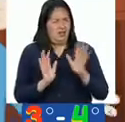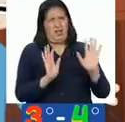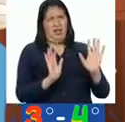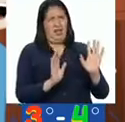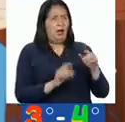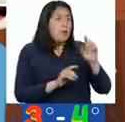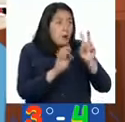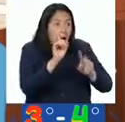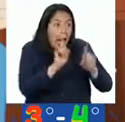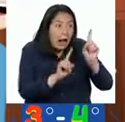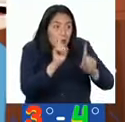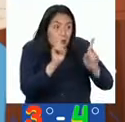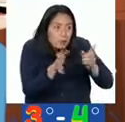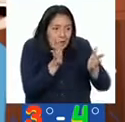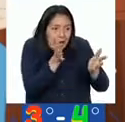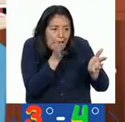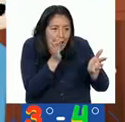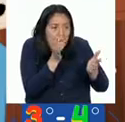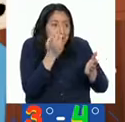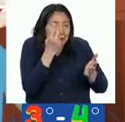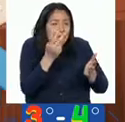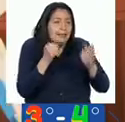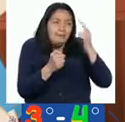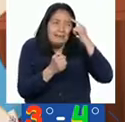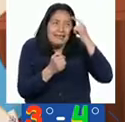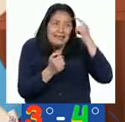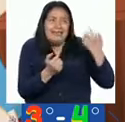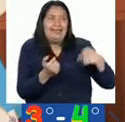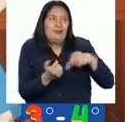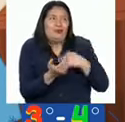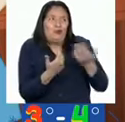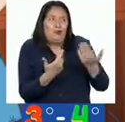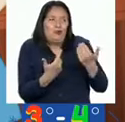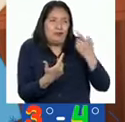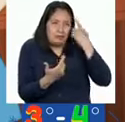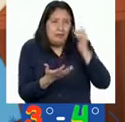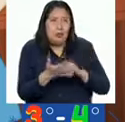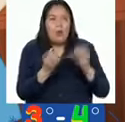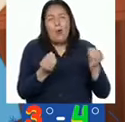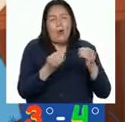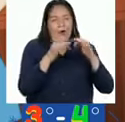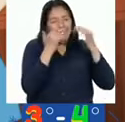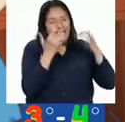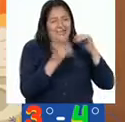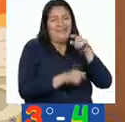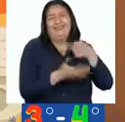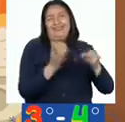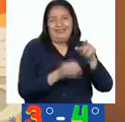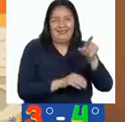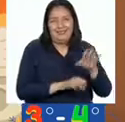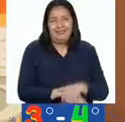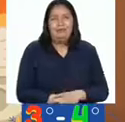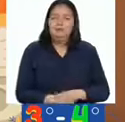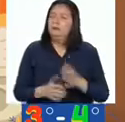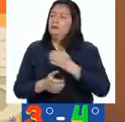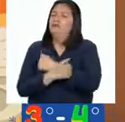miremos algunas páginas para saber qué piensa Bartolo de nosotros. O para reírnos con sus locuras.